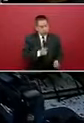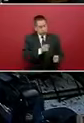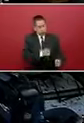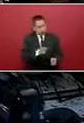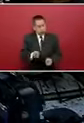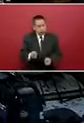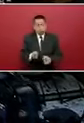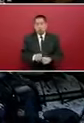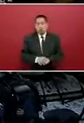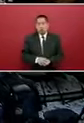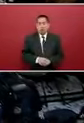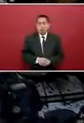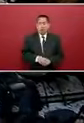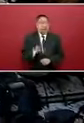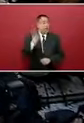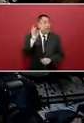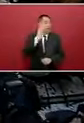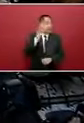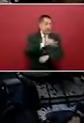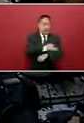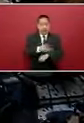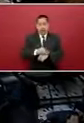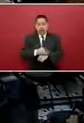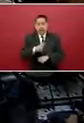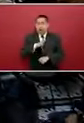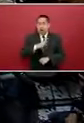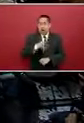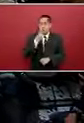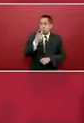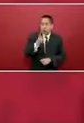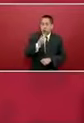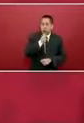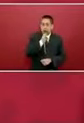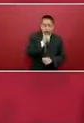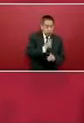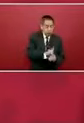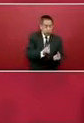Si una familia tiene dos,